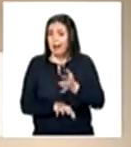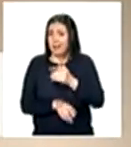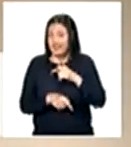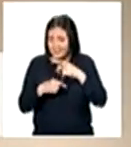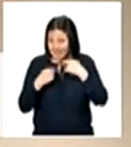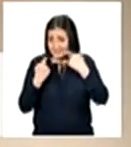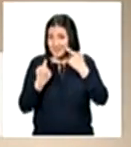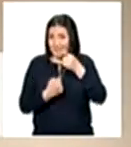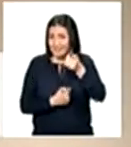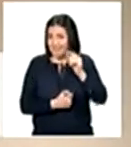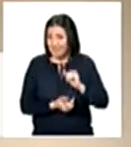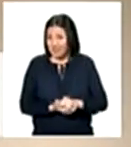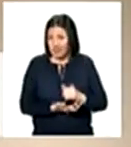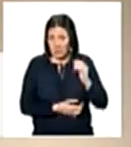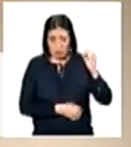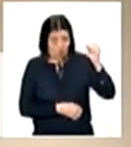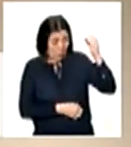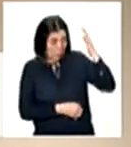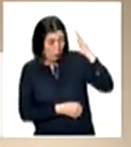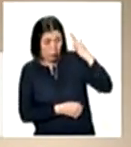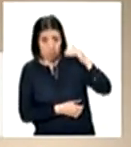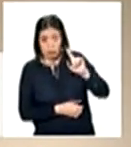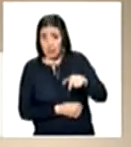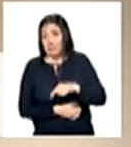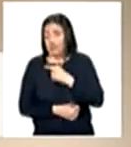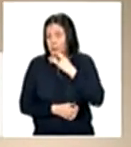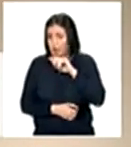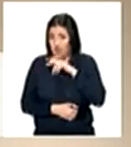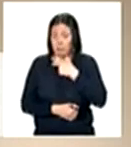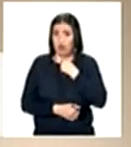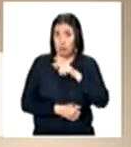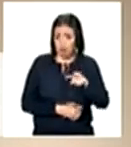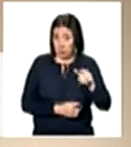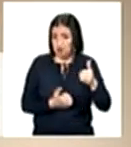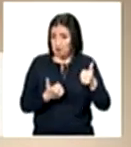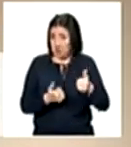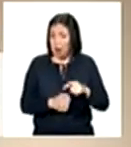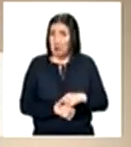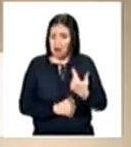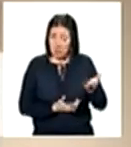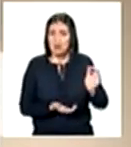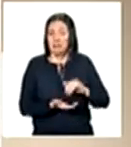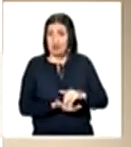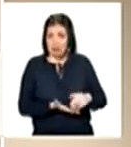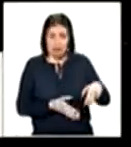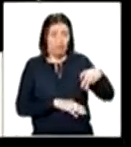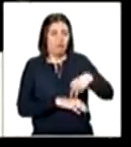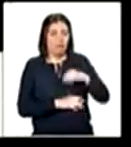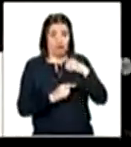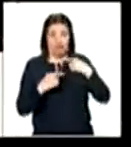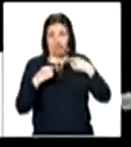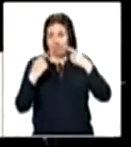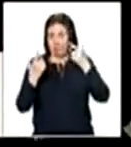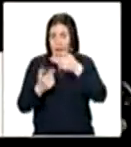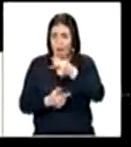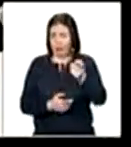Sonriente y con ese bronceado que vuelve locas a las fans, Luis Miguel promete brillar nuevamente.